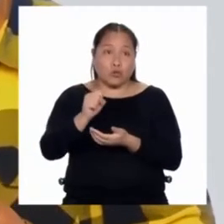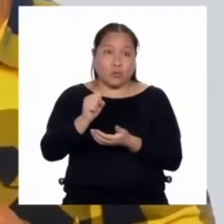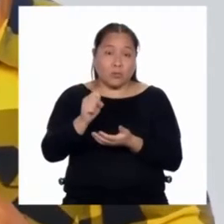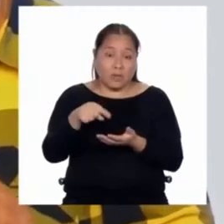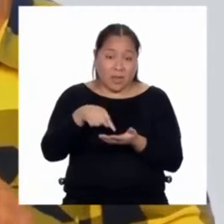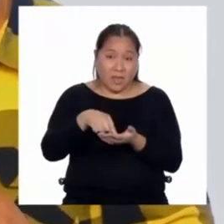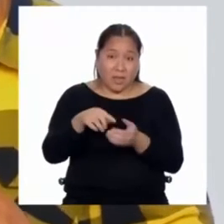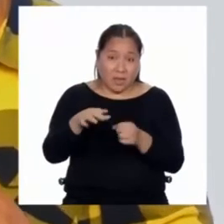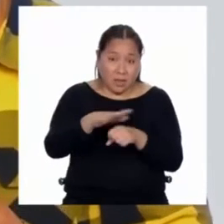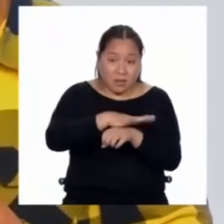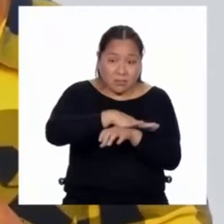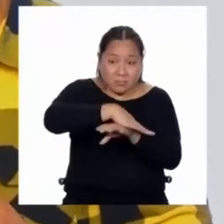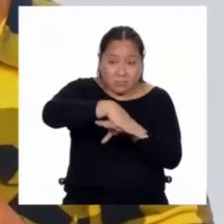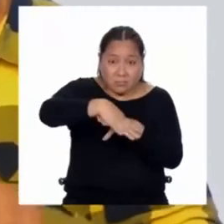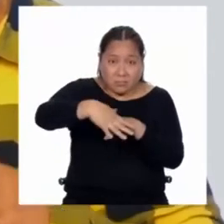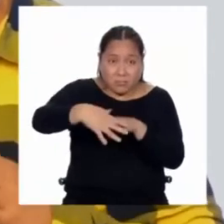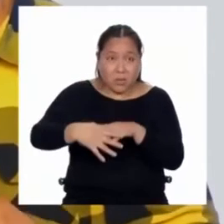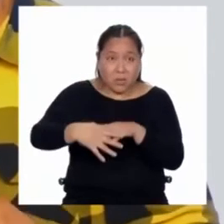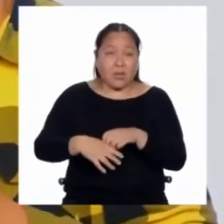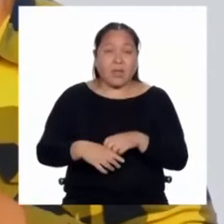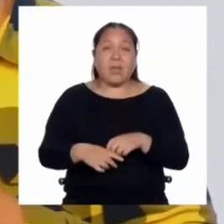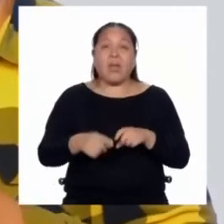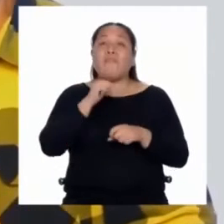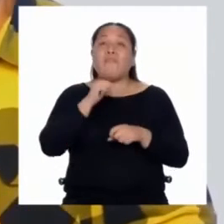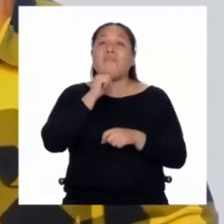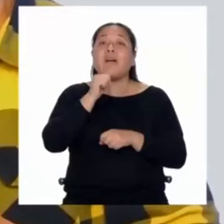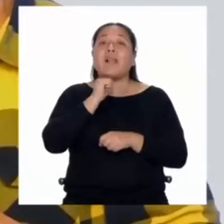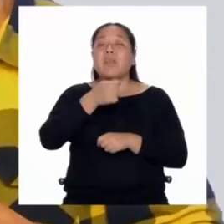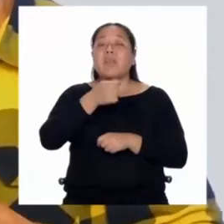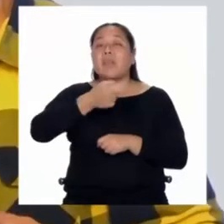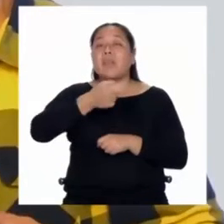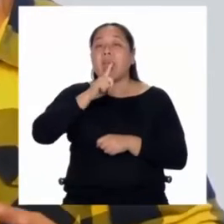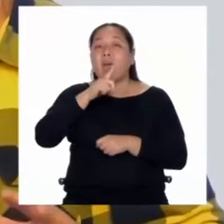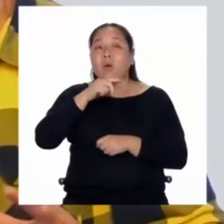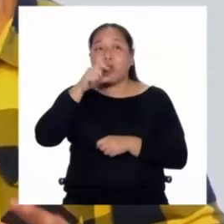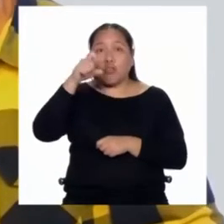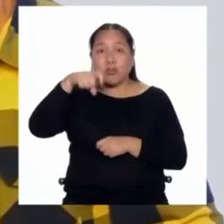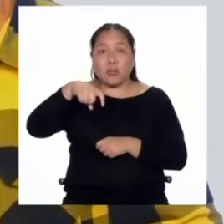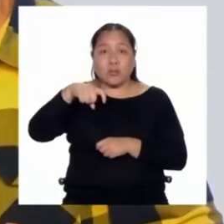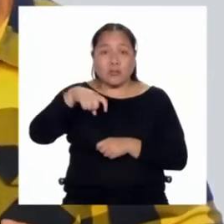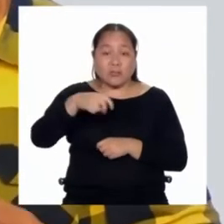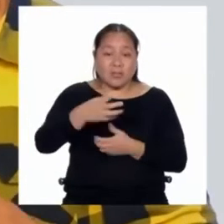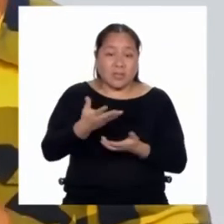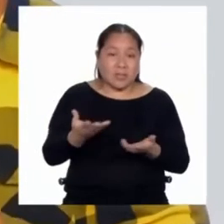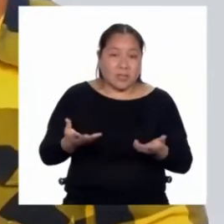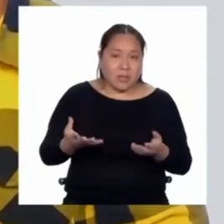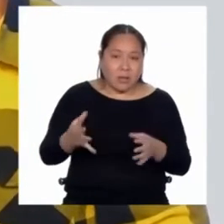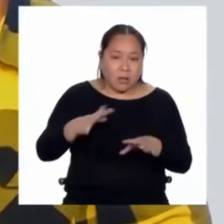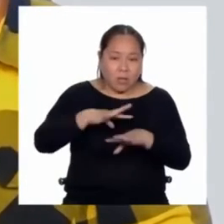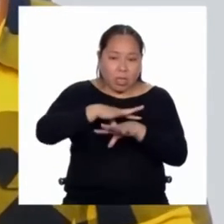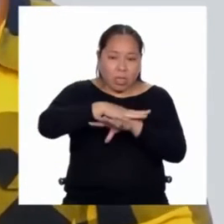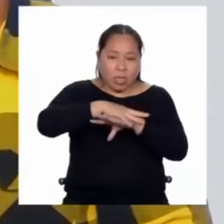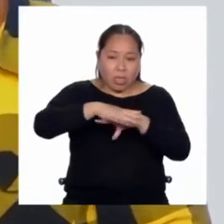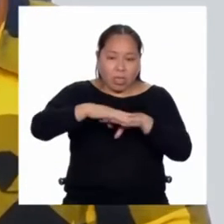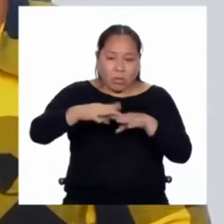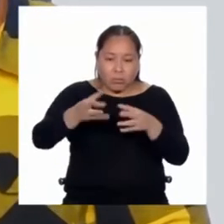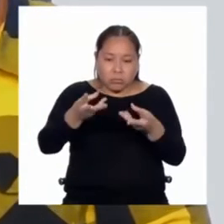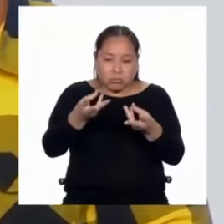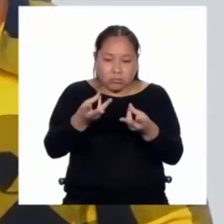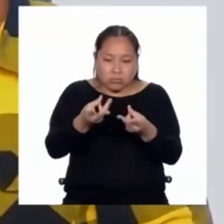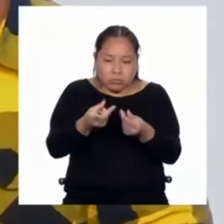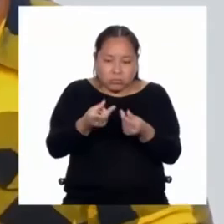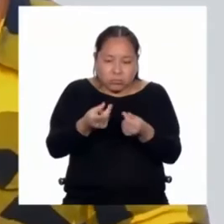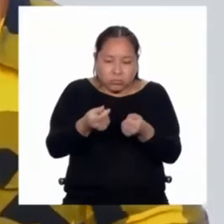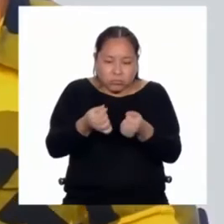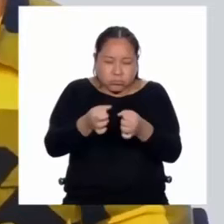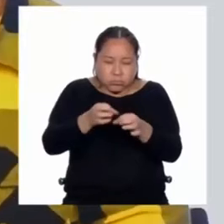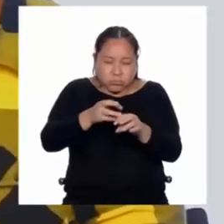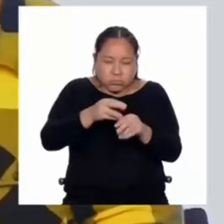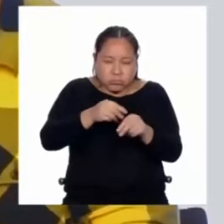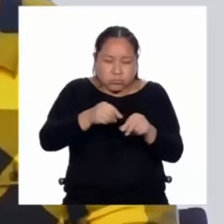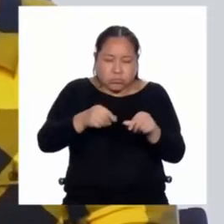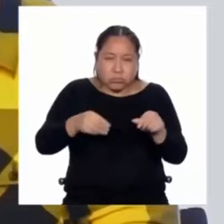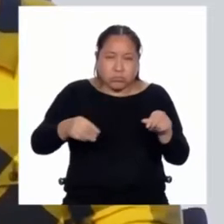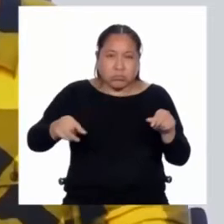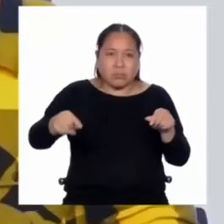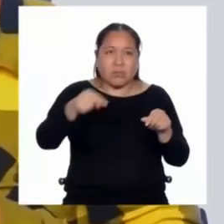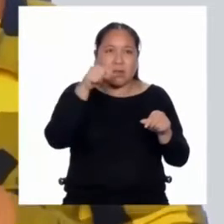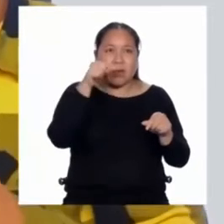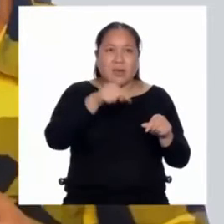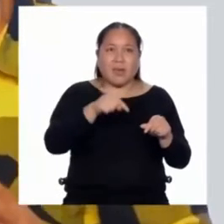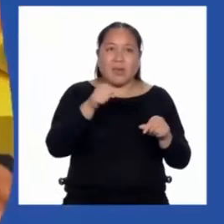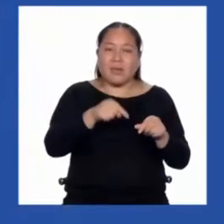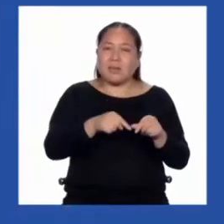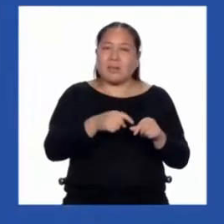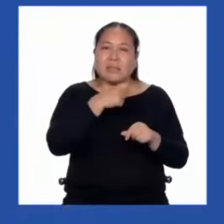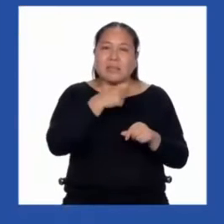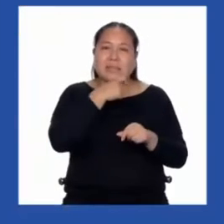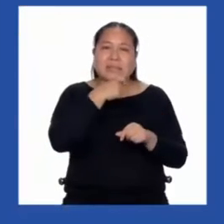de nutrientes necesarios hace que se reduzca la cubierta vegetal y se erosione el suelo, lo que ha llevado incluso